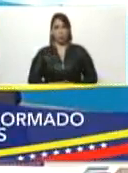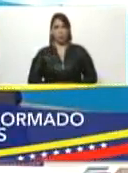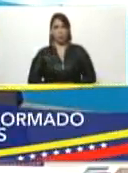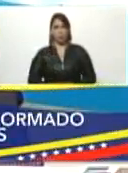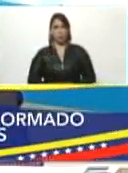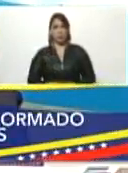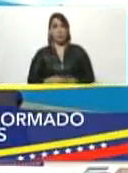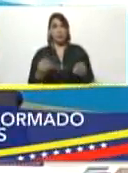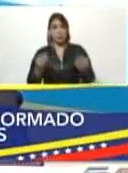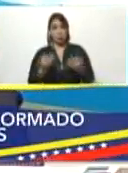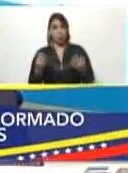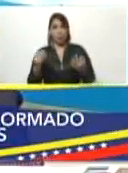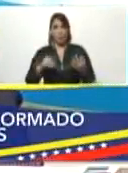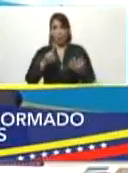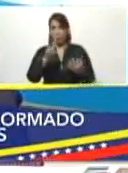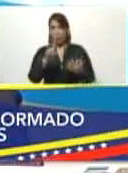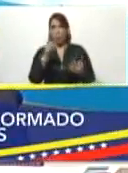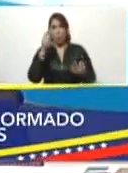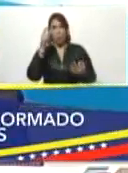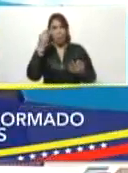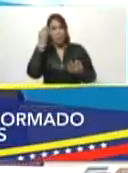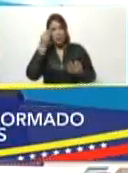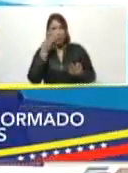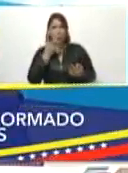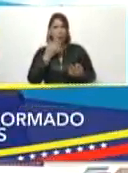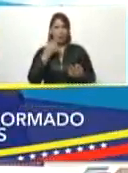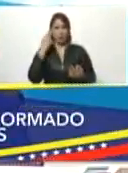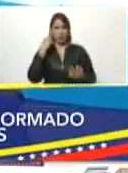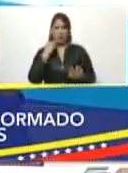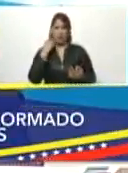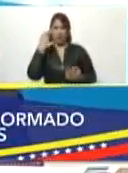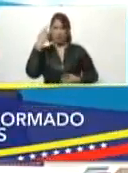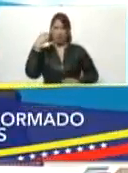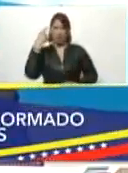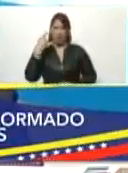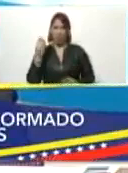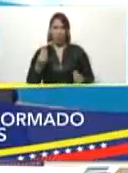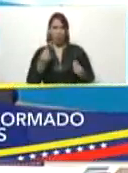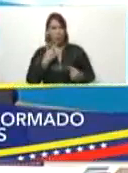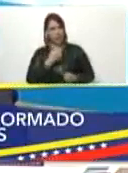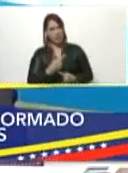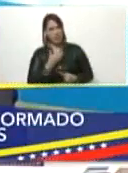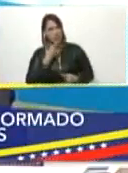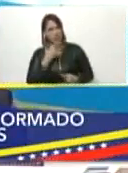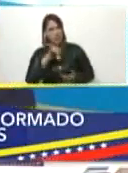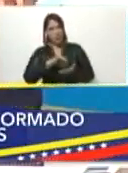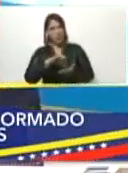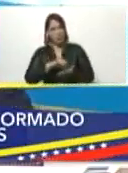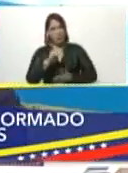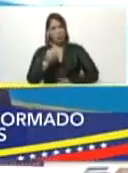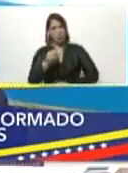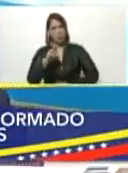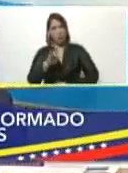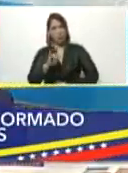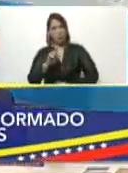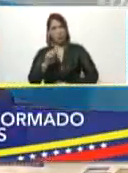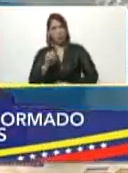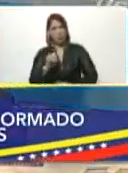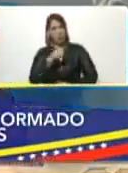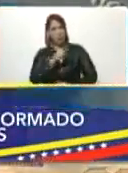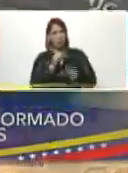Seguramente más de uno pensó, Bolívar se volvió loco. ¿Cómo va a estar diciendo que la provincia de Quito? Eso queda muy